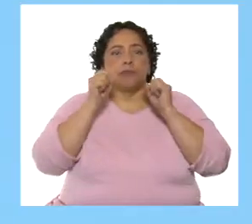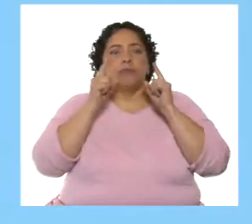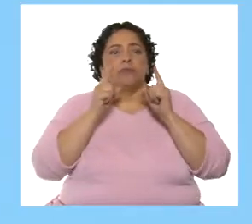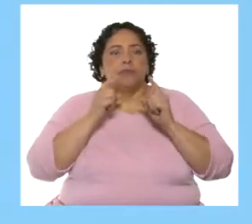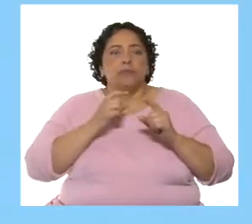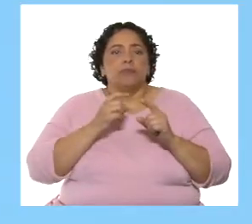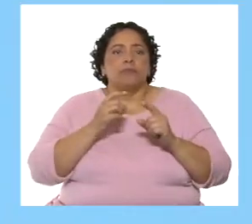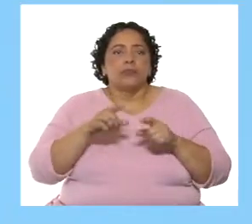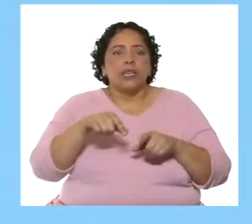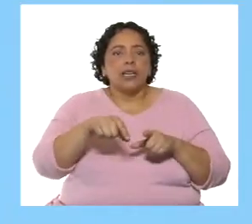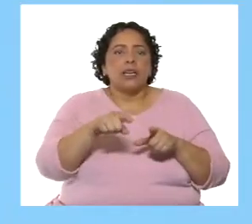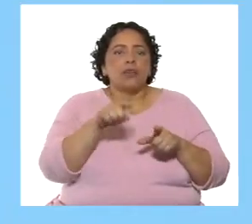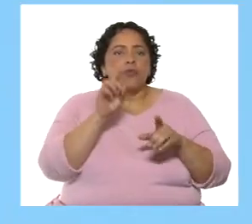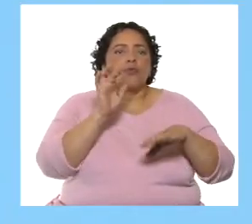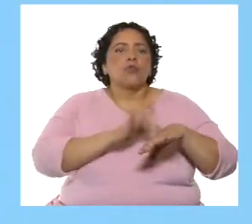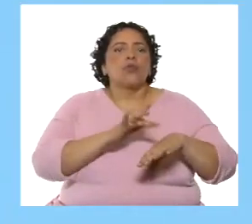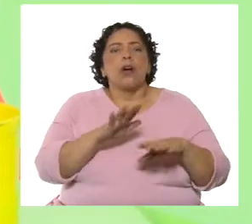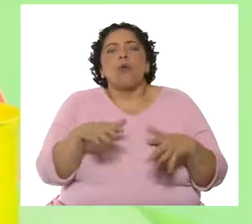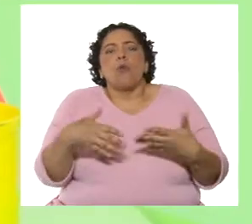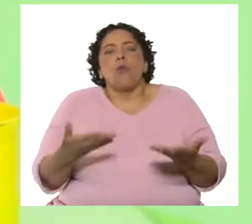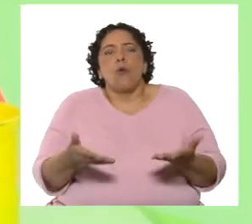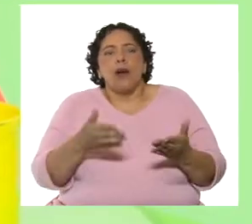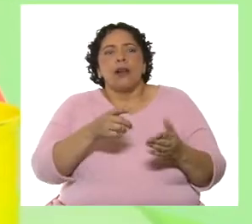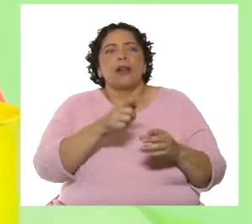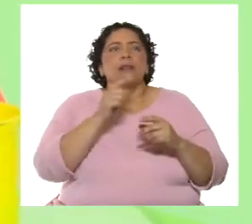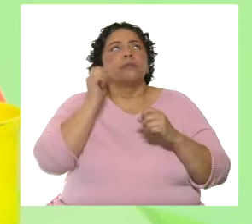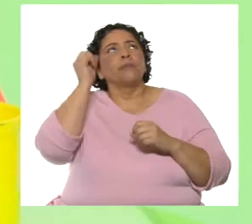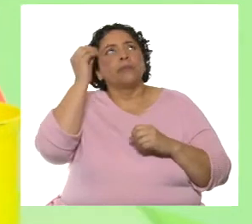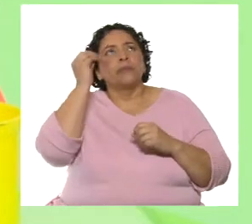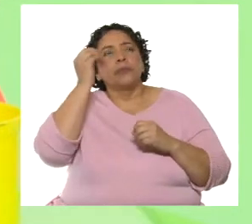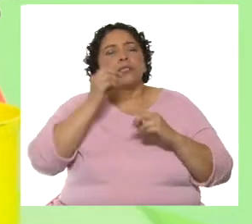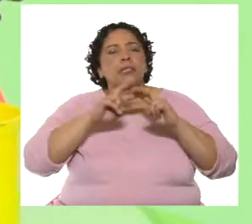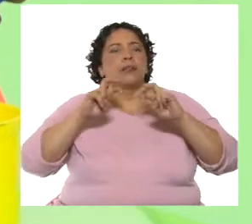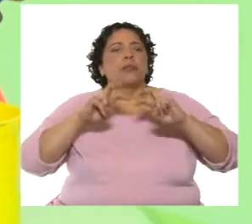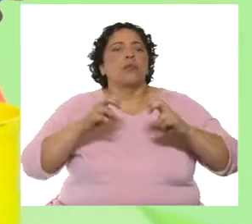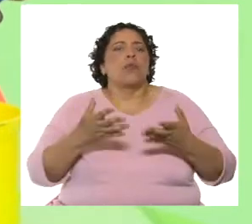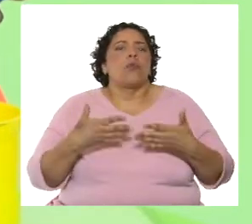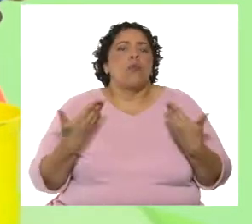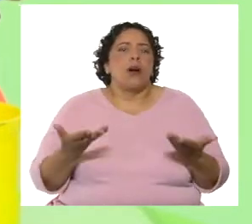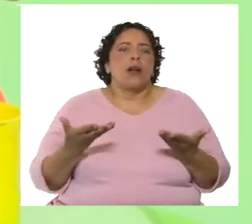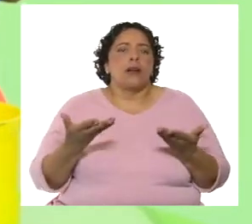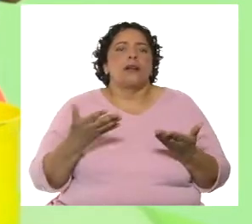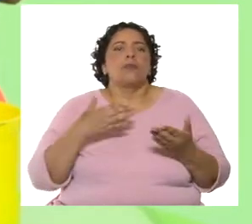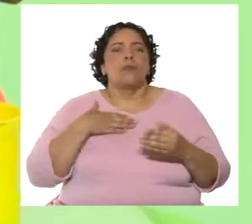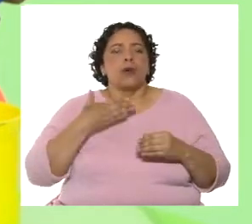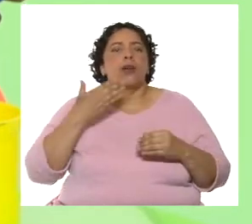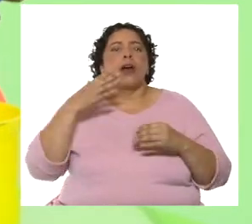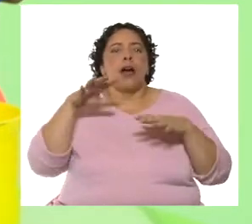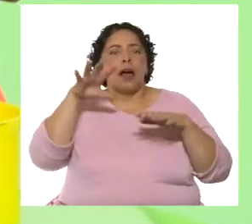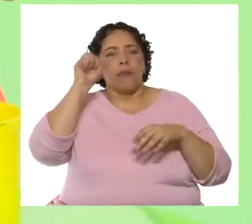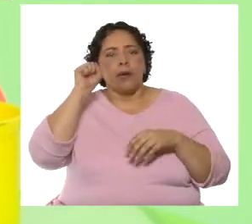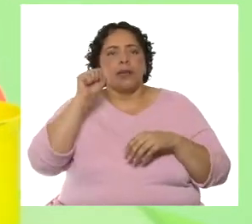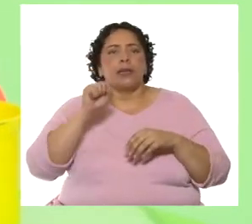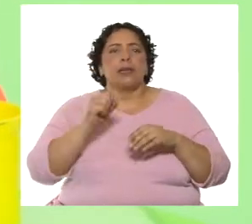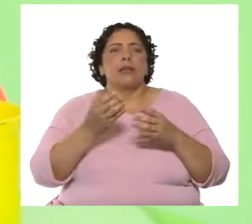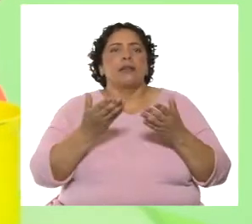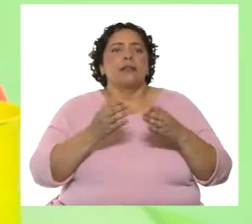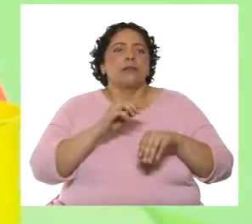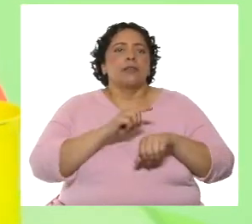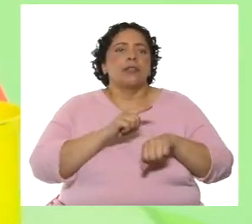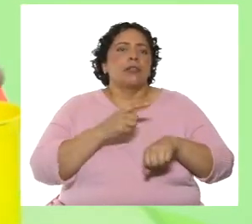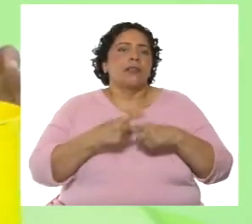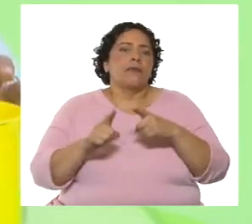temperatura tendrá esta agua que vas a tocar para que él pueda adivinar y saber las temperaturas que podamos tener